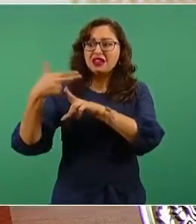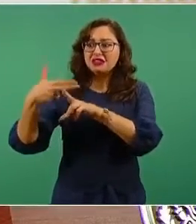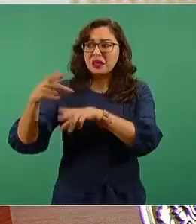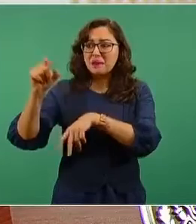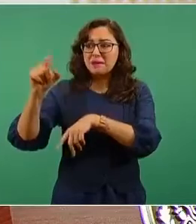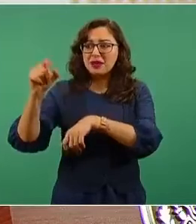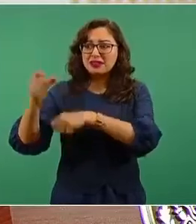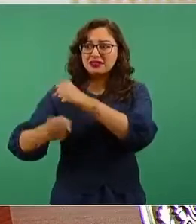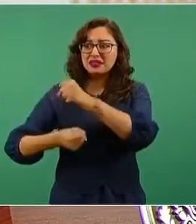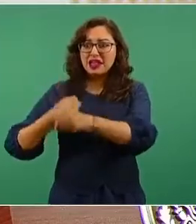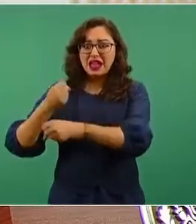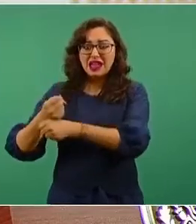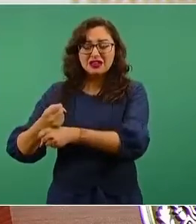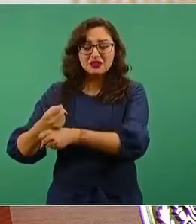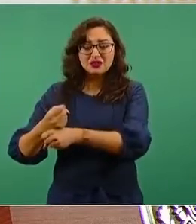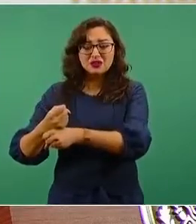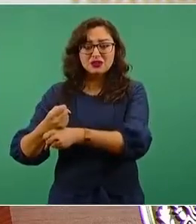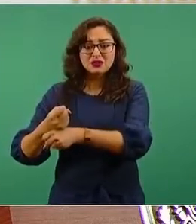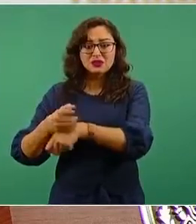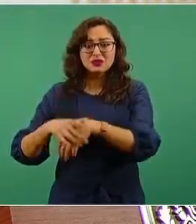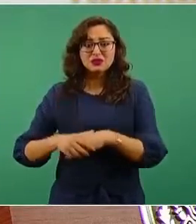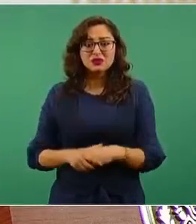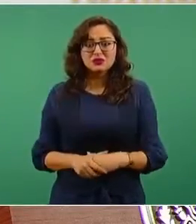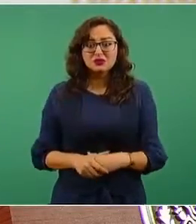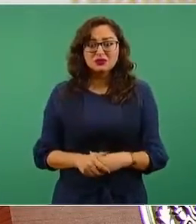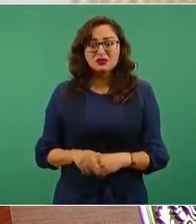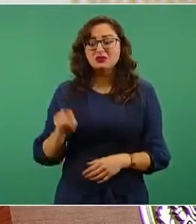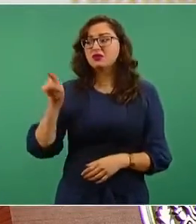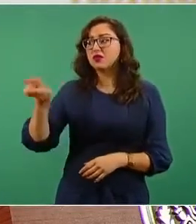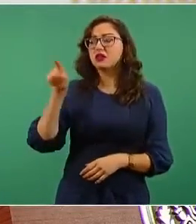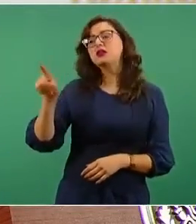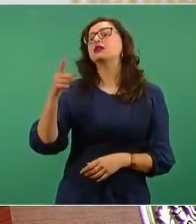el señor Hinojosa fue el que construyó.